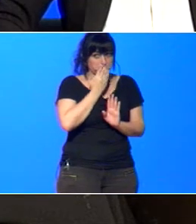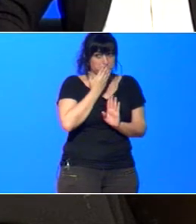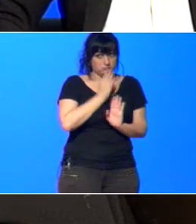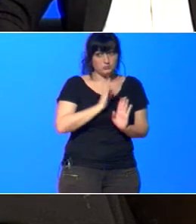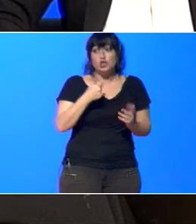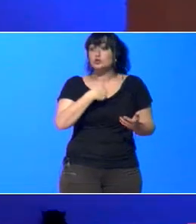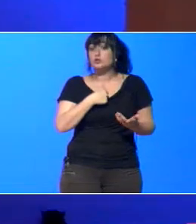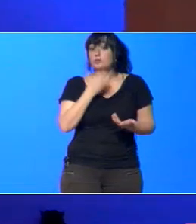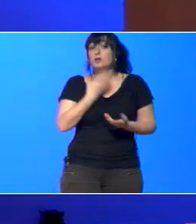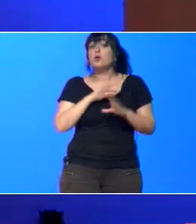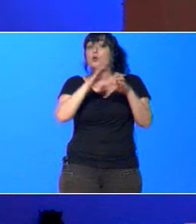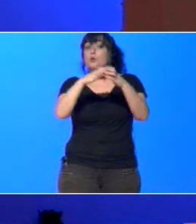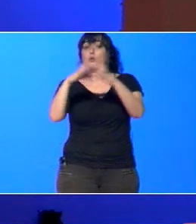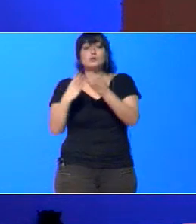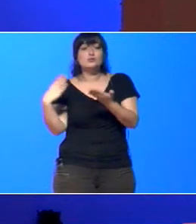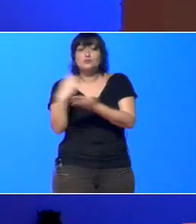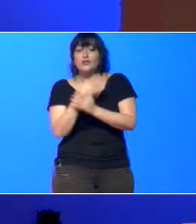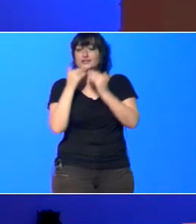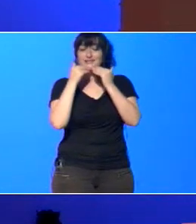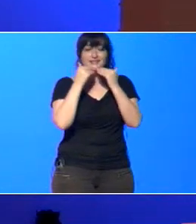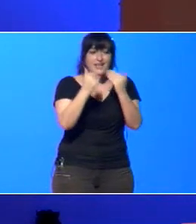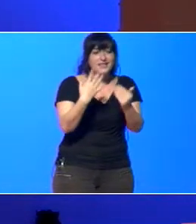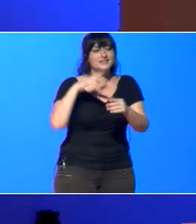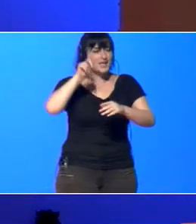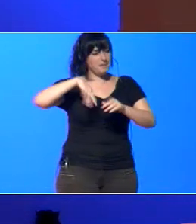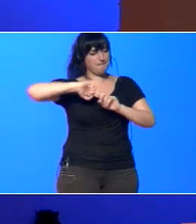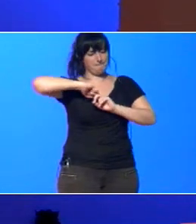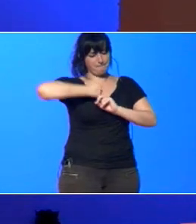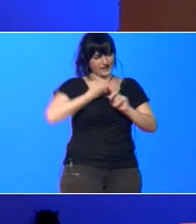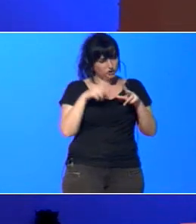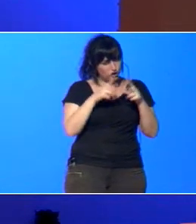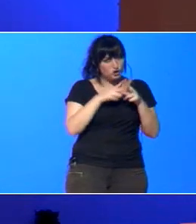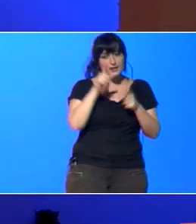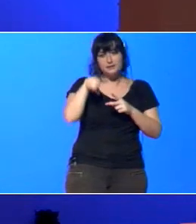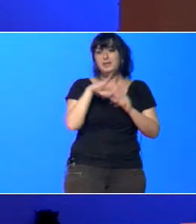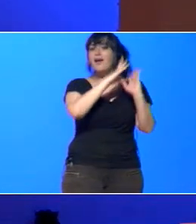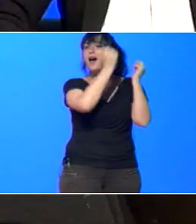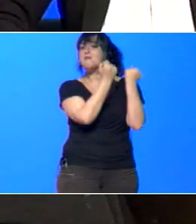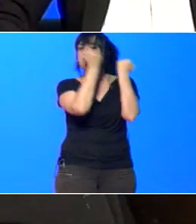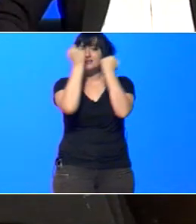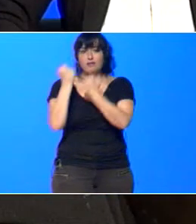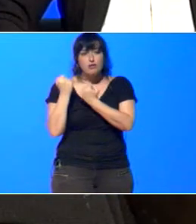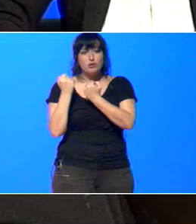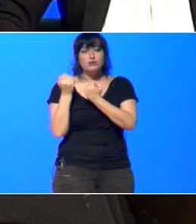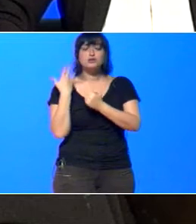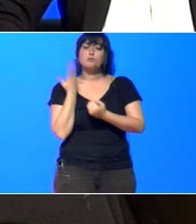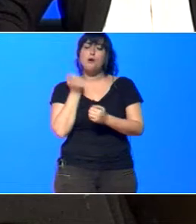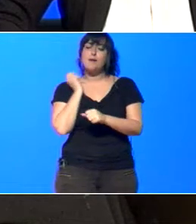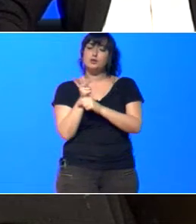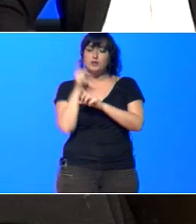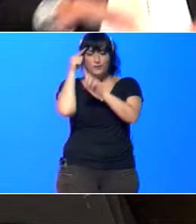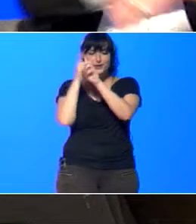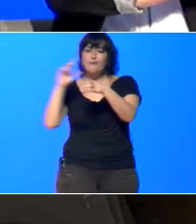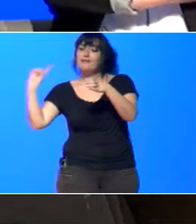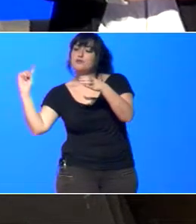colectivos, a la presión social, a técnicos, a profesionales y a la administración, una apuesta clara por la inclusión, que está